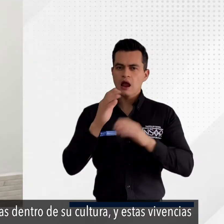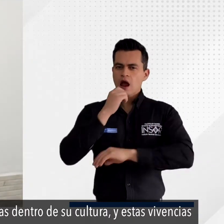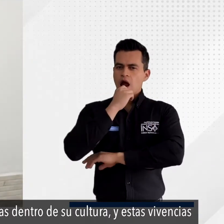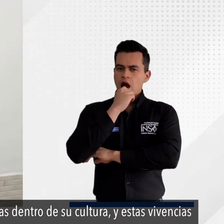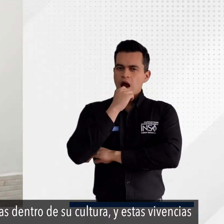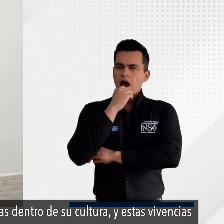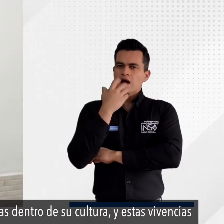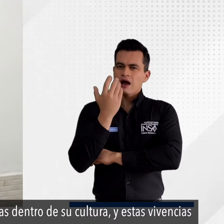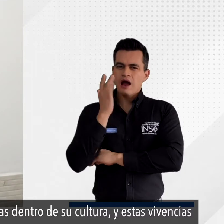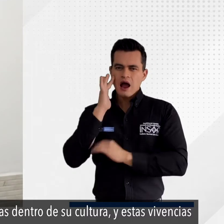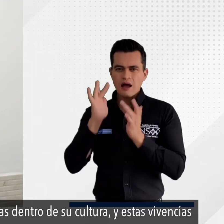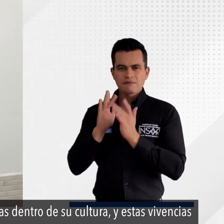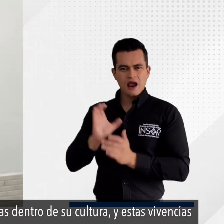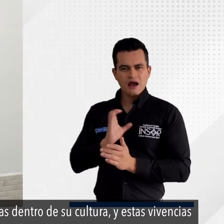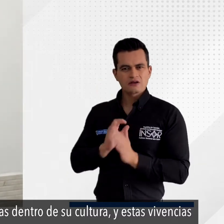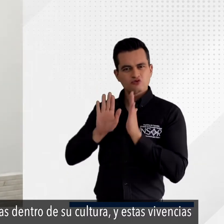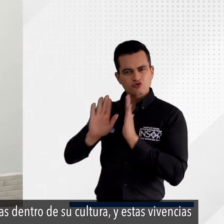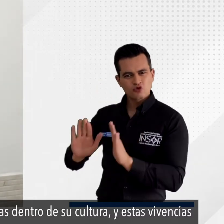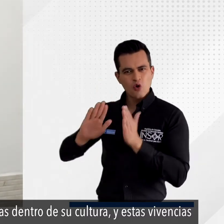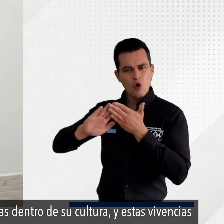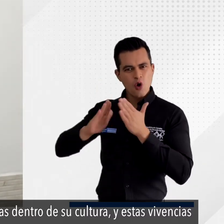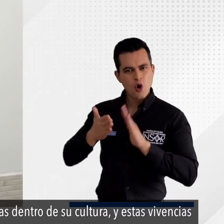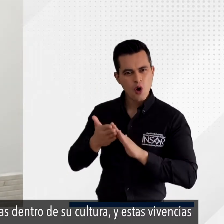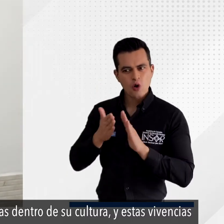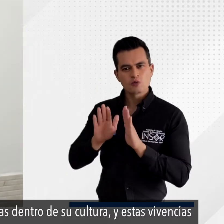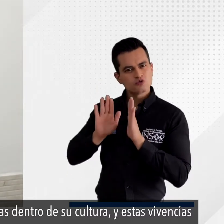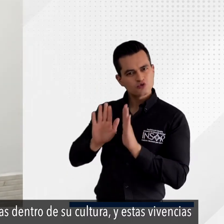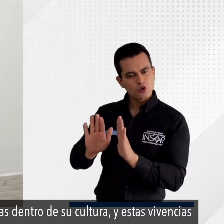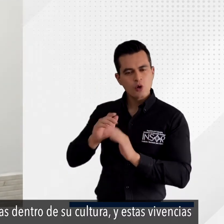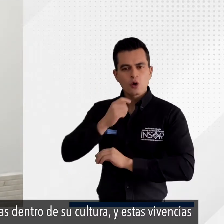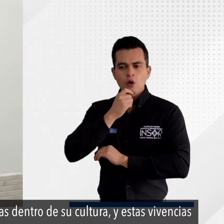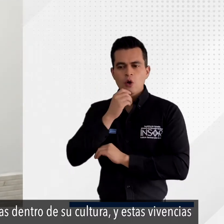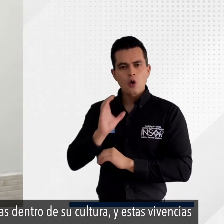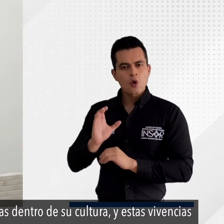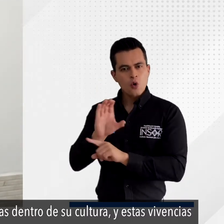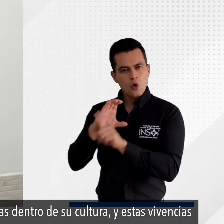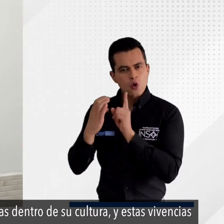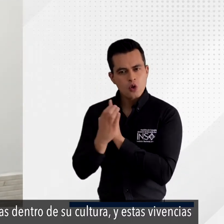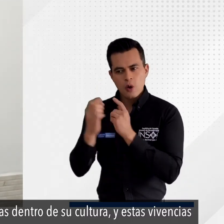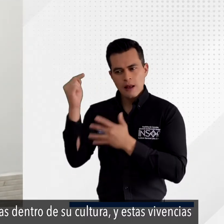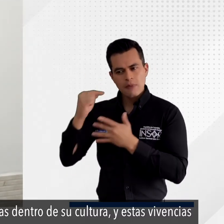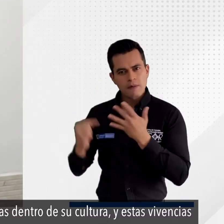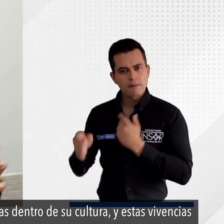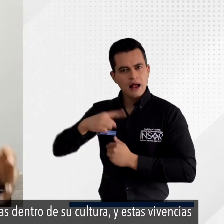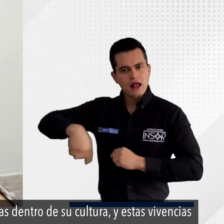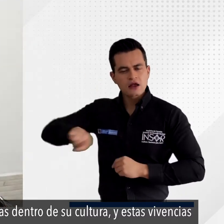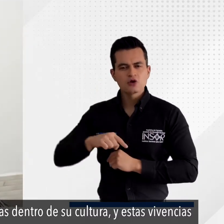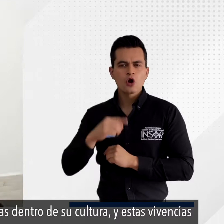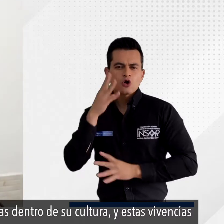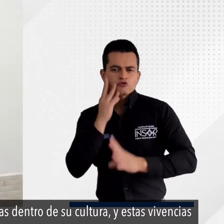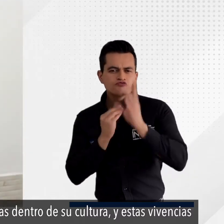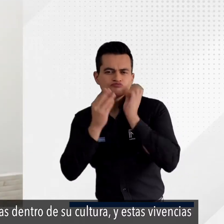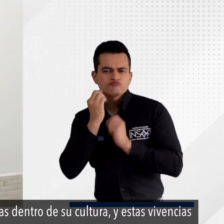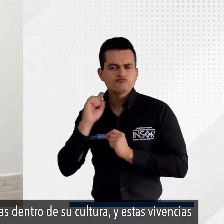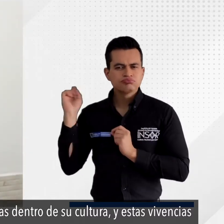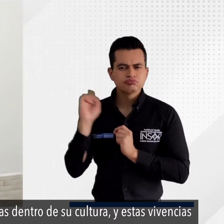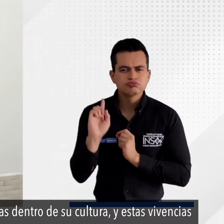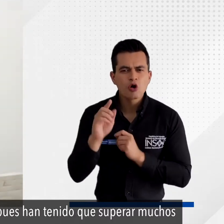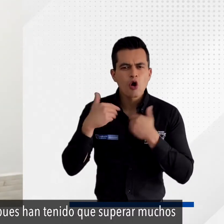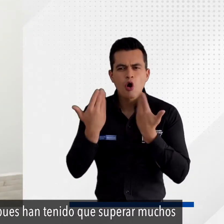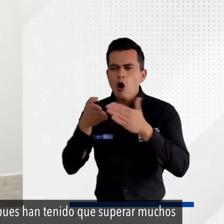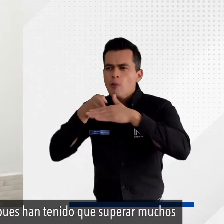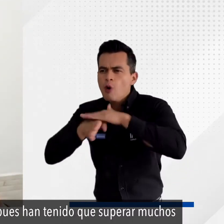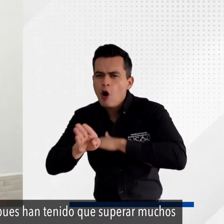estas características dentro de su cultura, y estas vivencias que ellos han tenido para poder acceder a los mismos